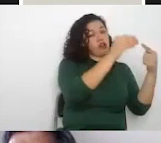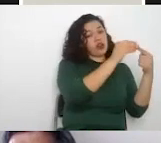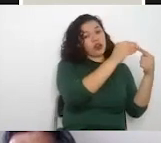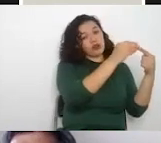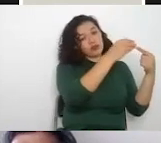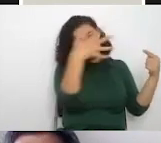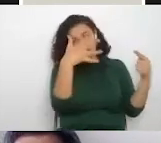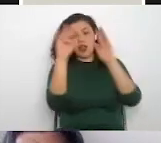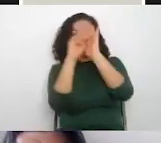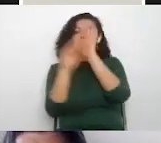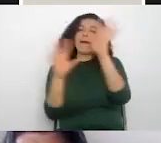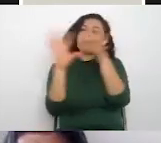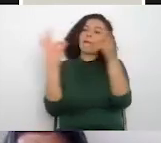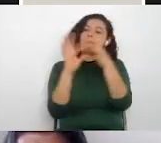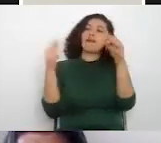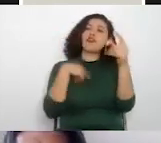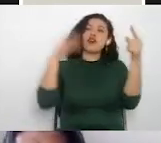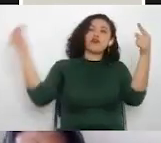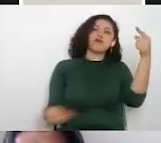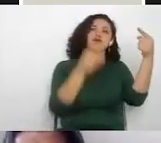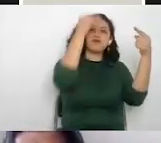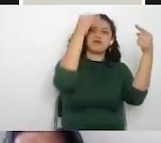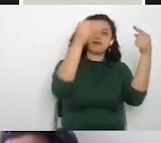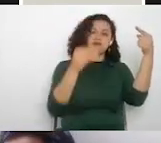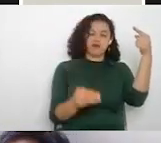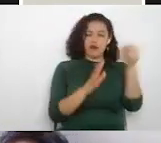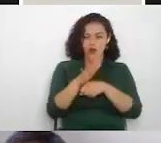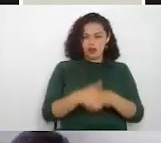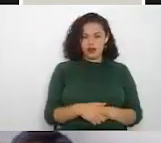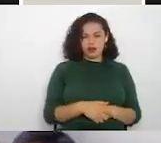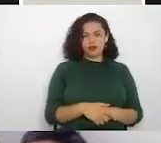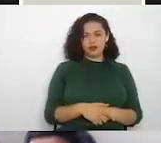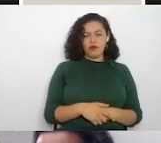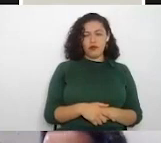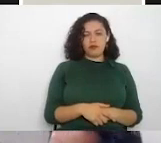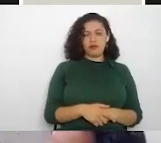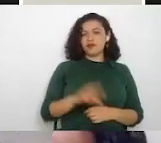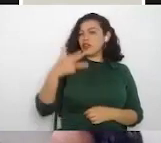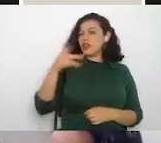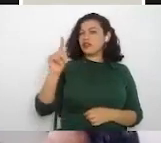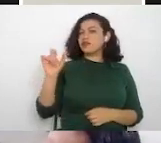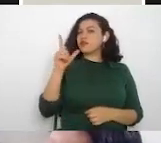procedimientos vamos a integrar a nuestro manual. ¿Cuáles aplican? Cristi, ¿quieres comentar algo?